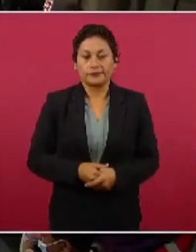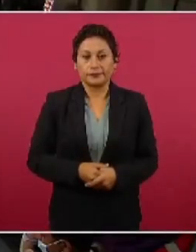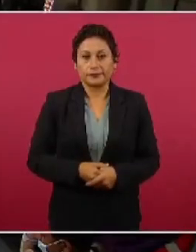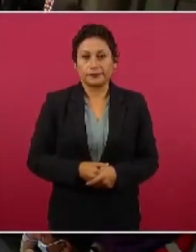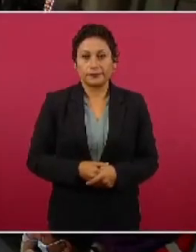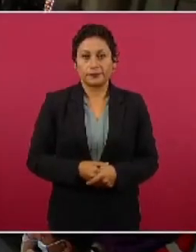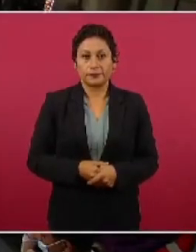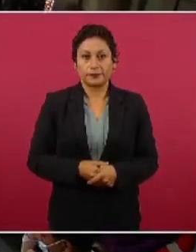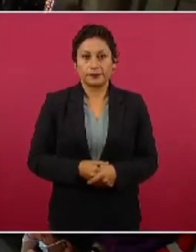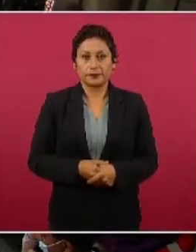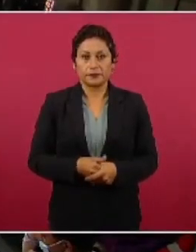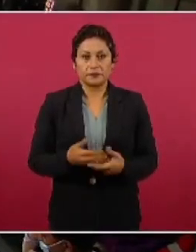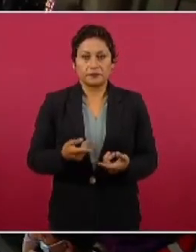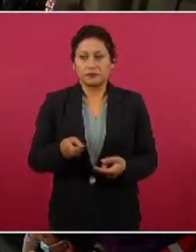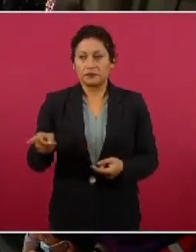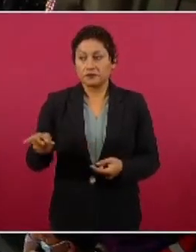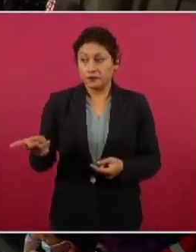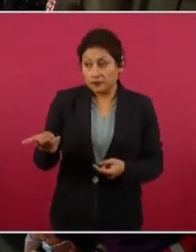En todo